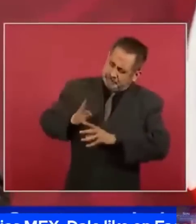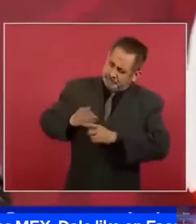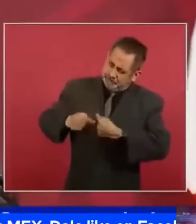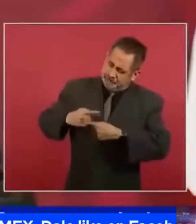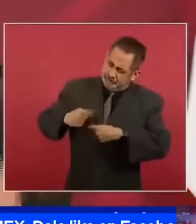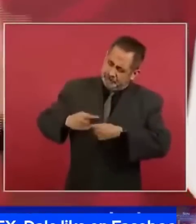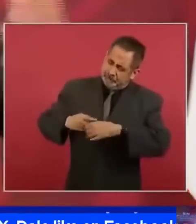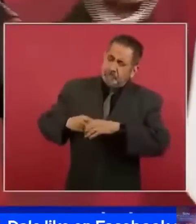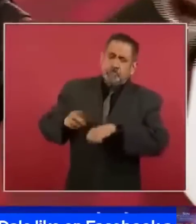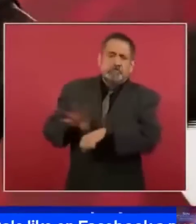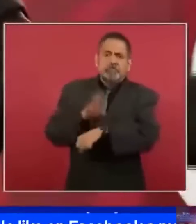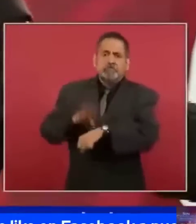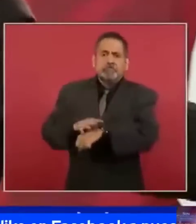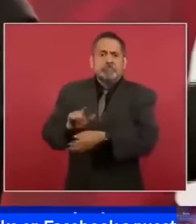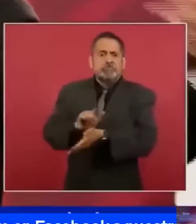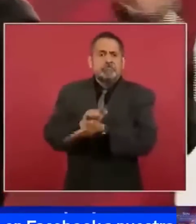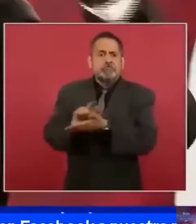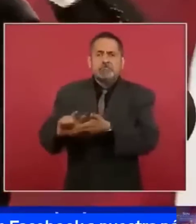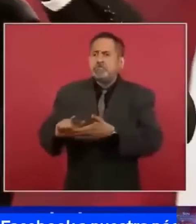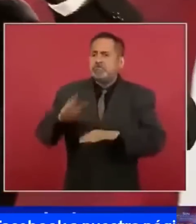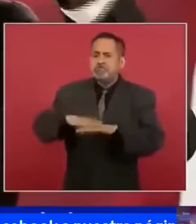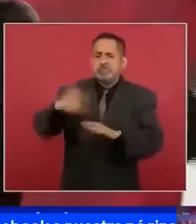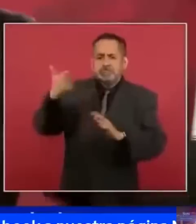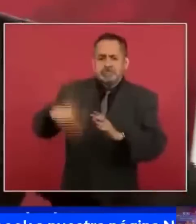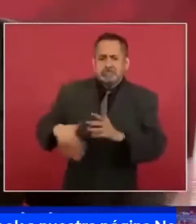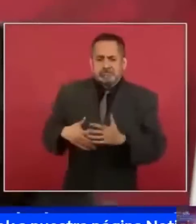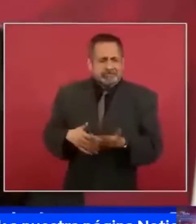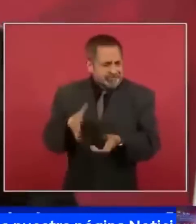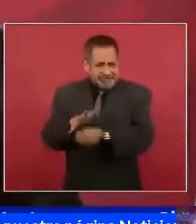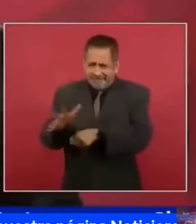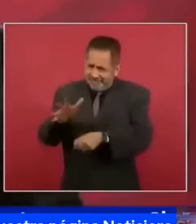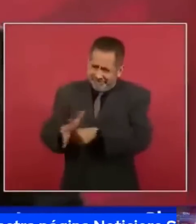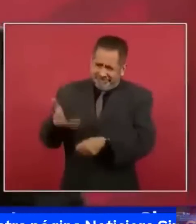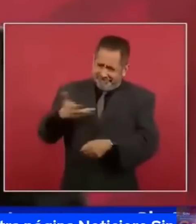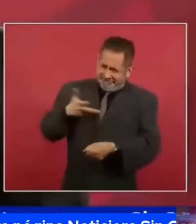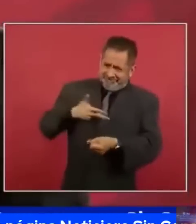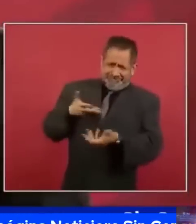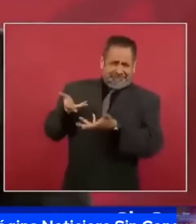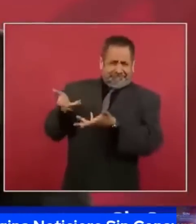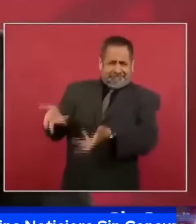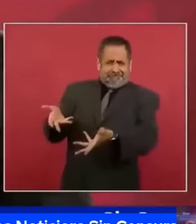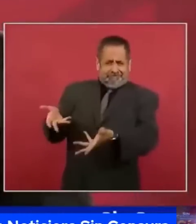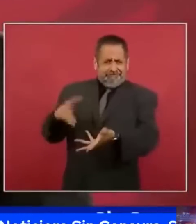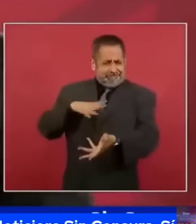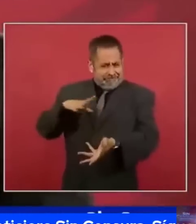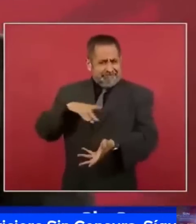barata, y ya existe esa infraestructura que costó muchísimo.